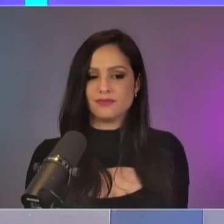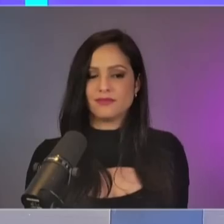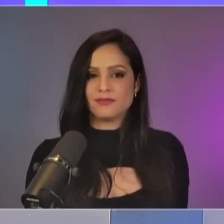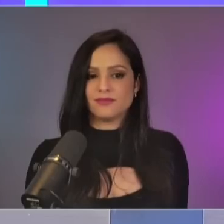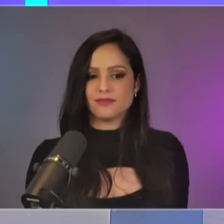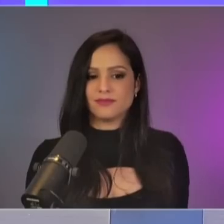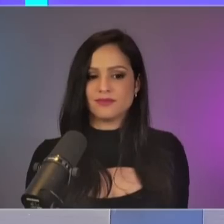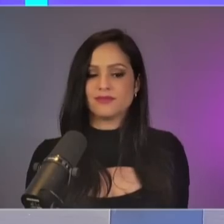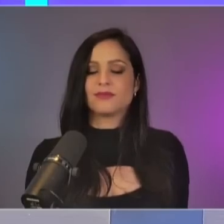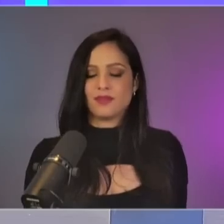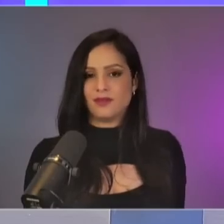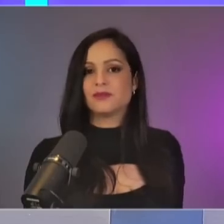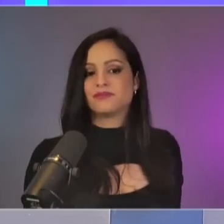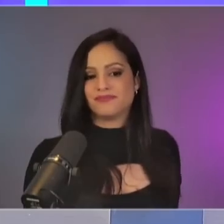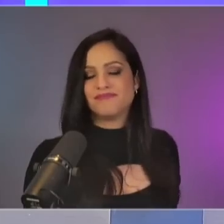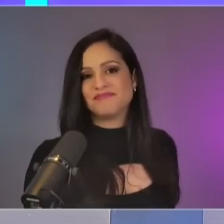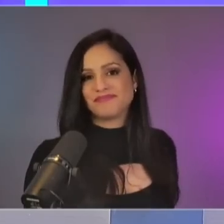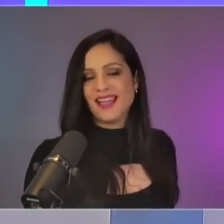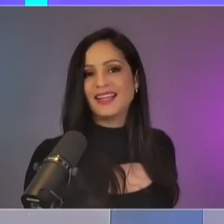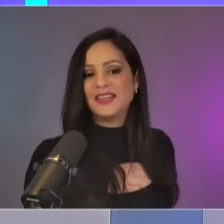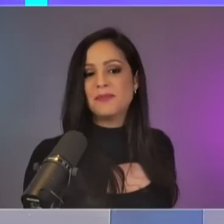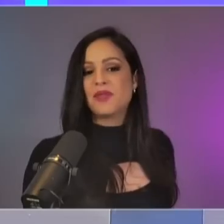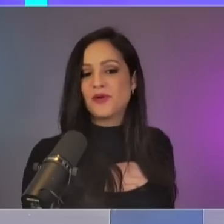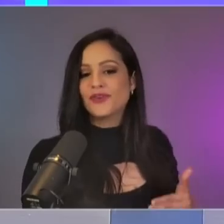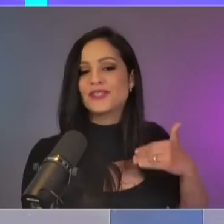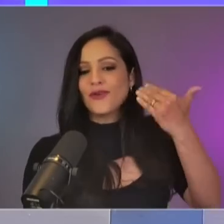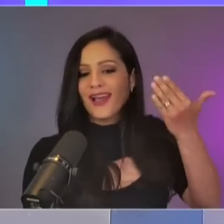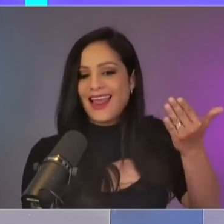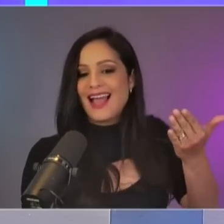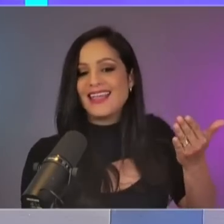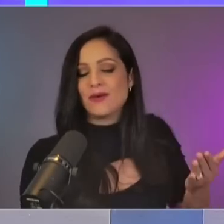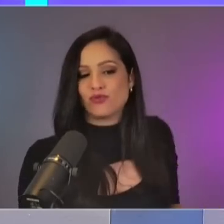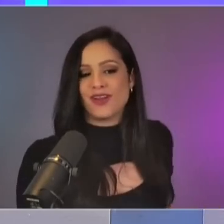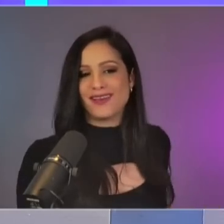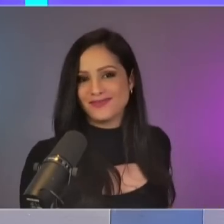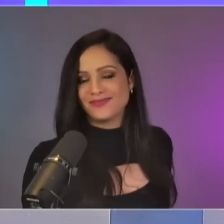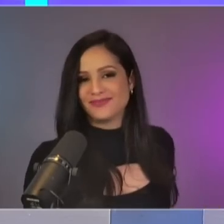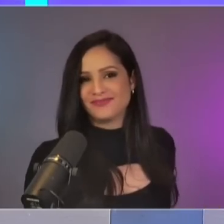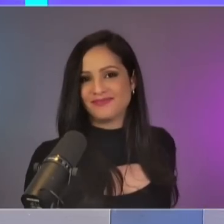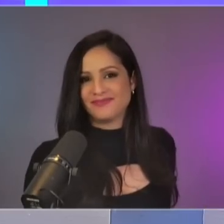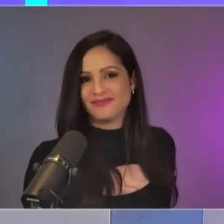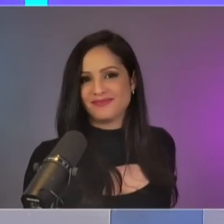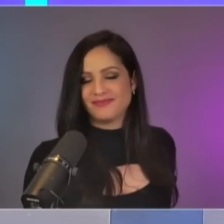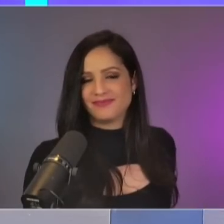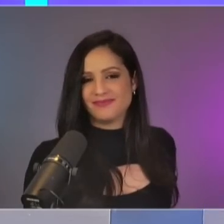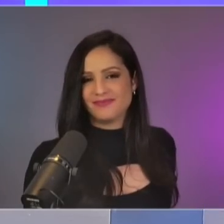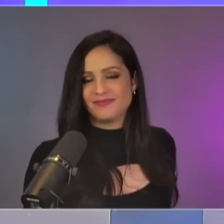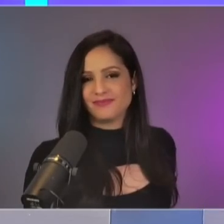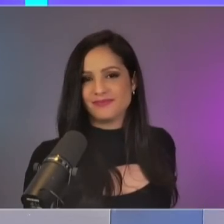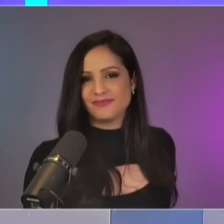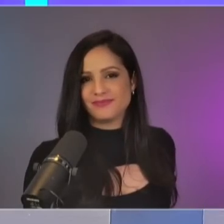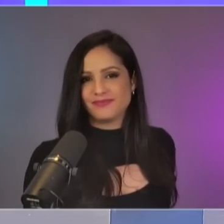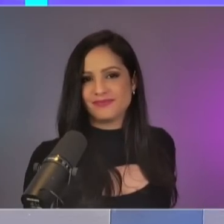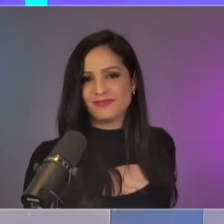y hombres también Sí cada vez más Quiénes son los que están preparados profesionales hay que buscar entonces estábamos hablando de